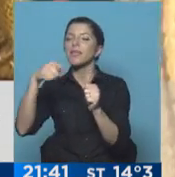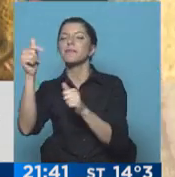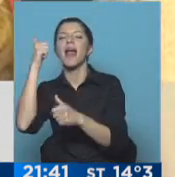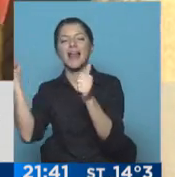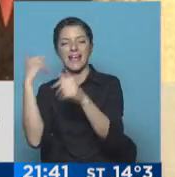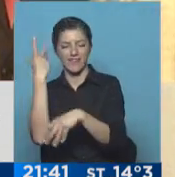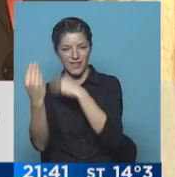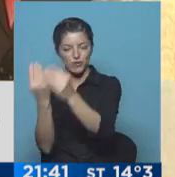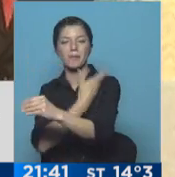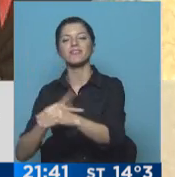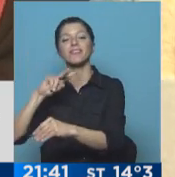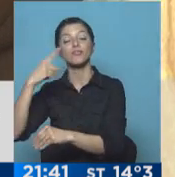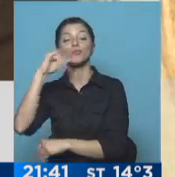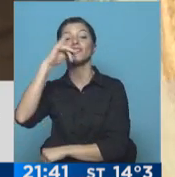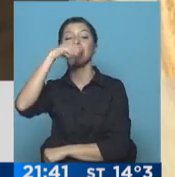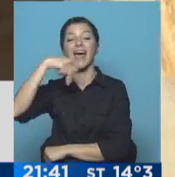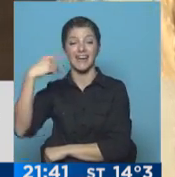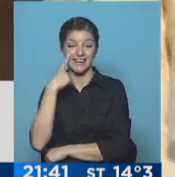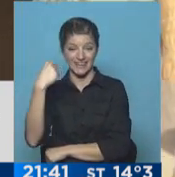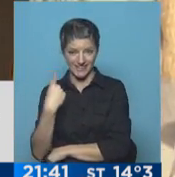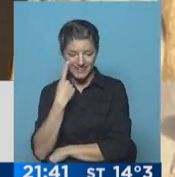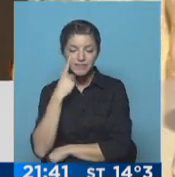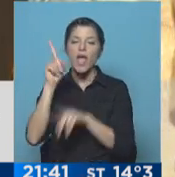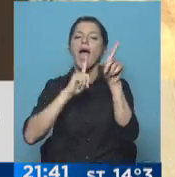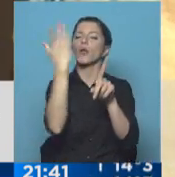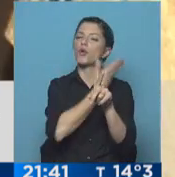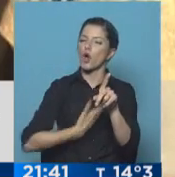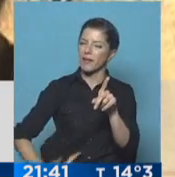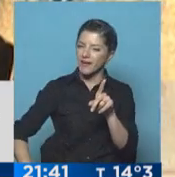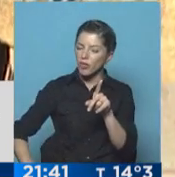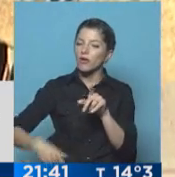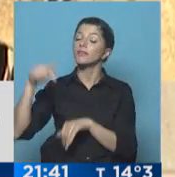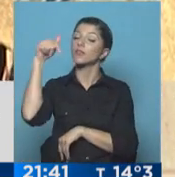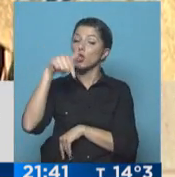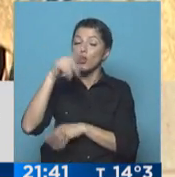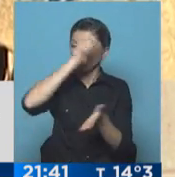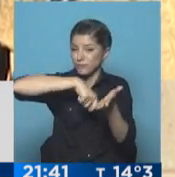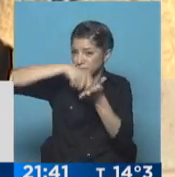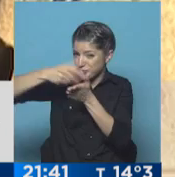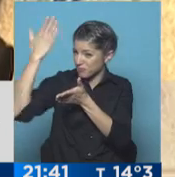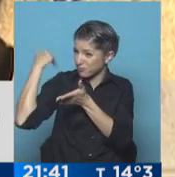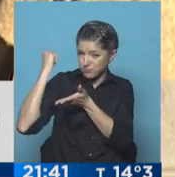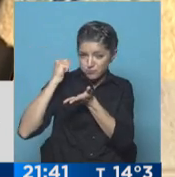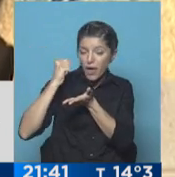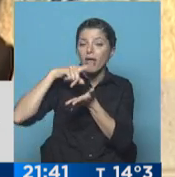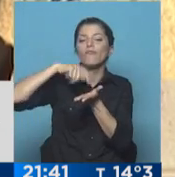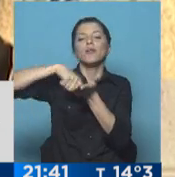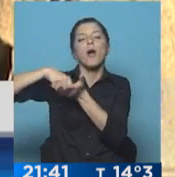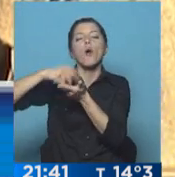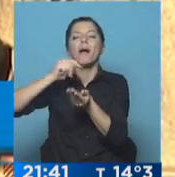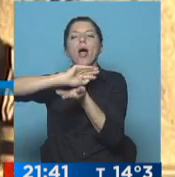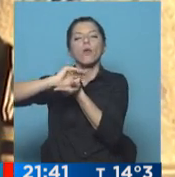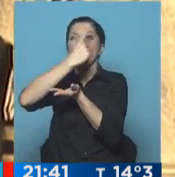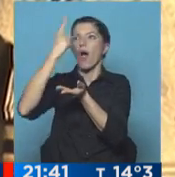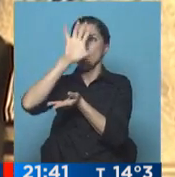la vicepresidencia de la Nación, Carlos Zanini, parte de los gobernadores que en el día de hoy justamente firmaron la refinanciación de las